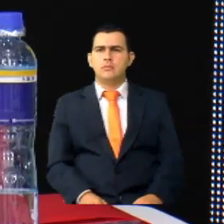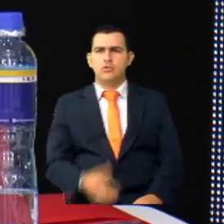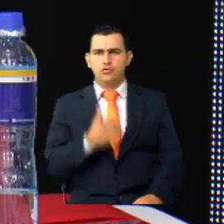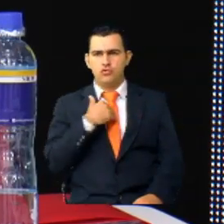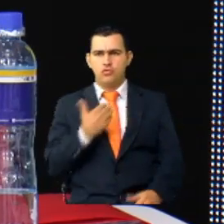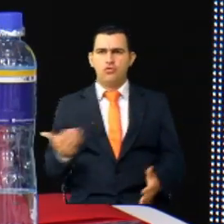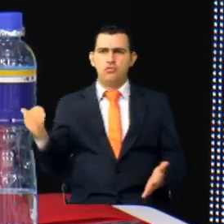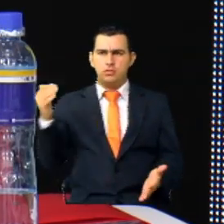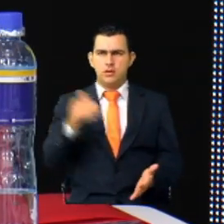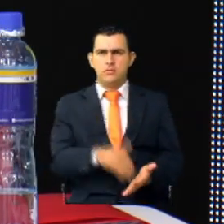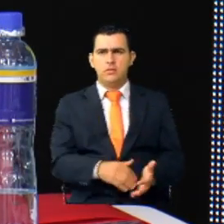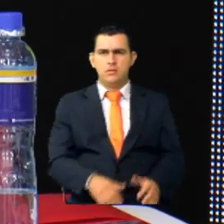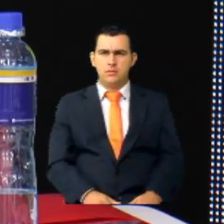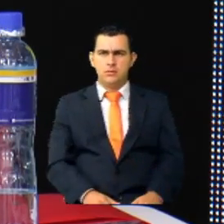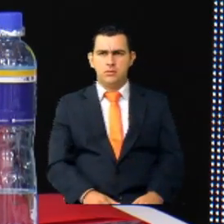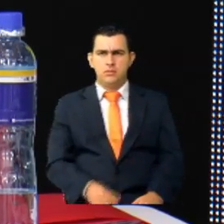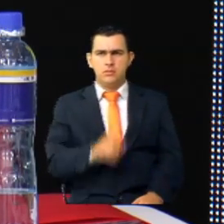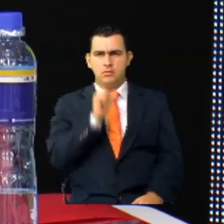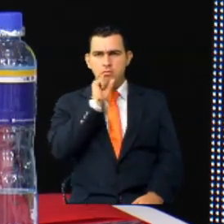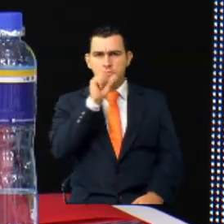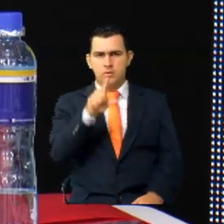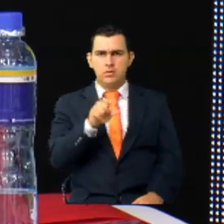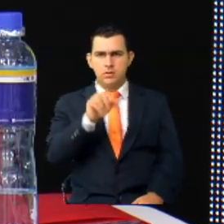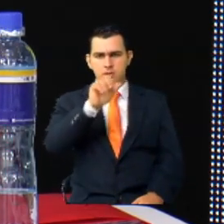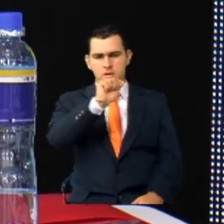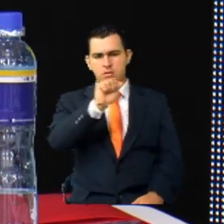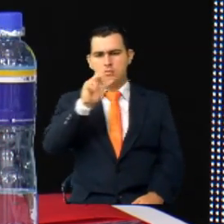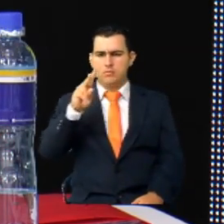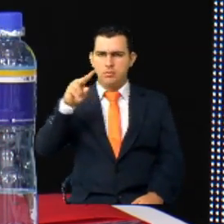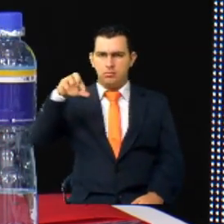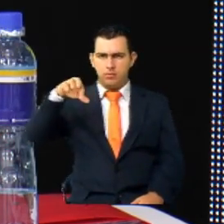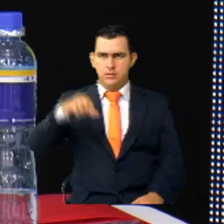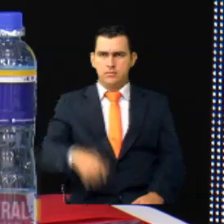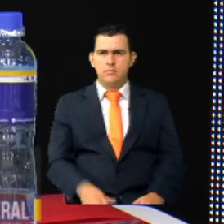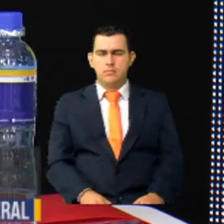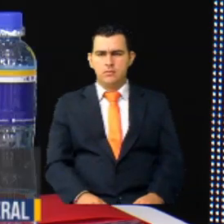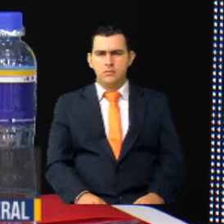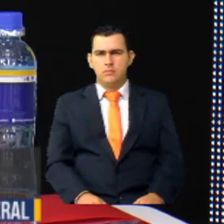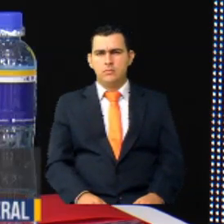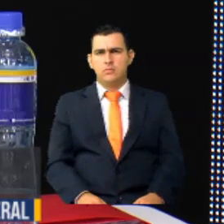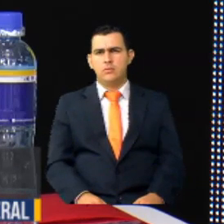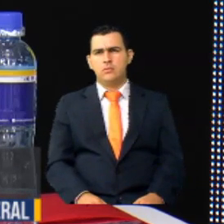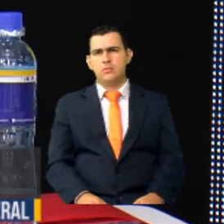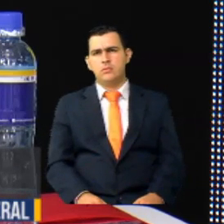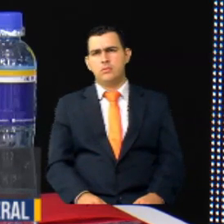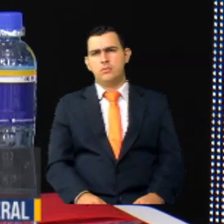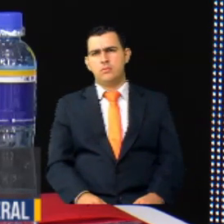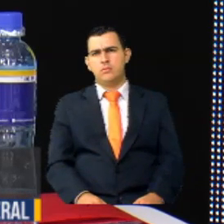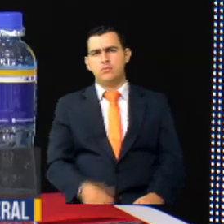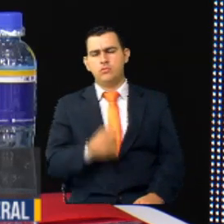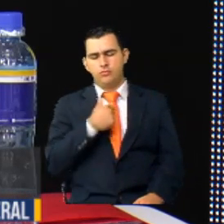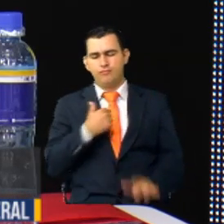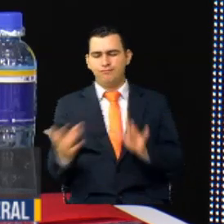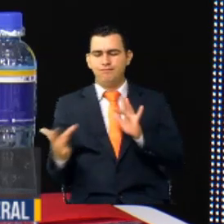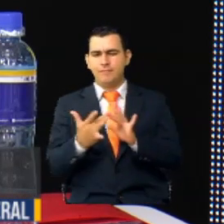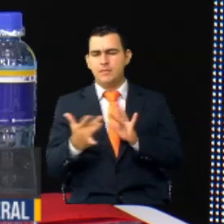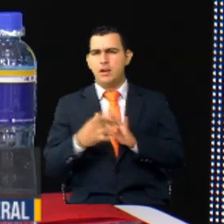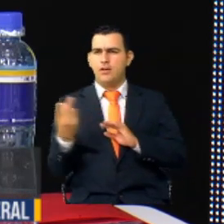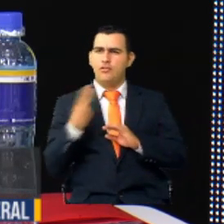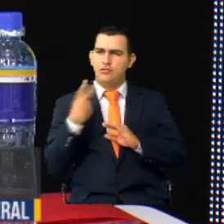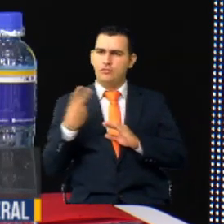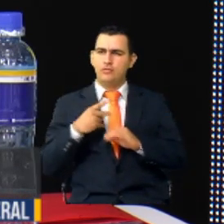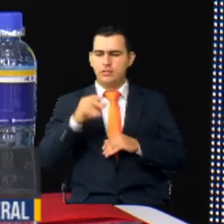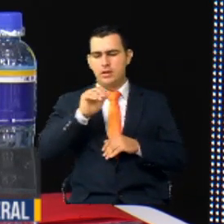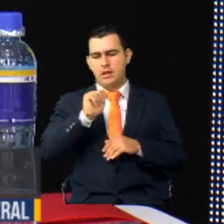pregunto por segunda vez a mi amigo Álvaro Pérez. Y le digo por qué. Es que coincidimos en varias cosas. Hoy vi